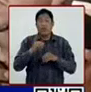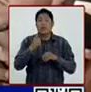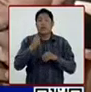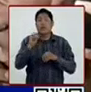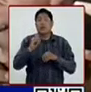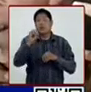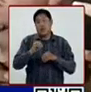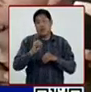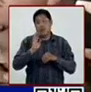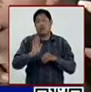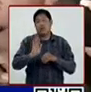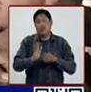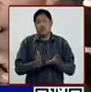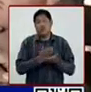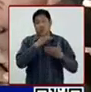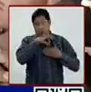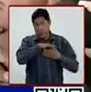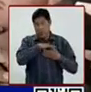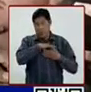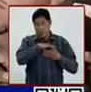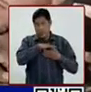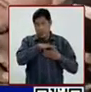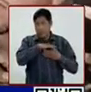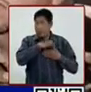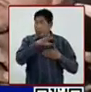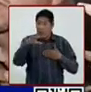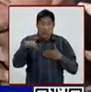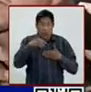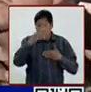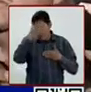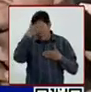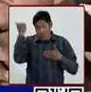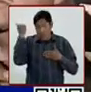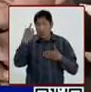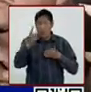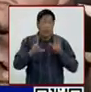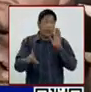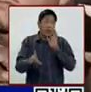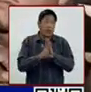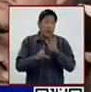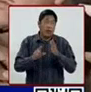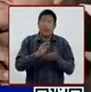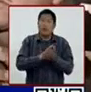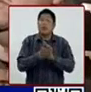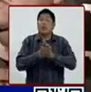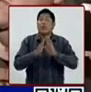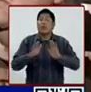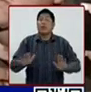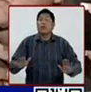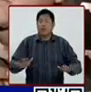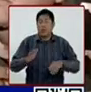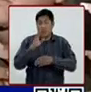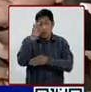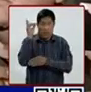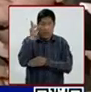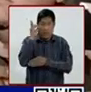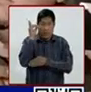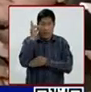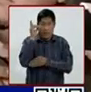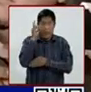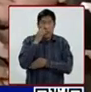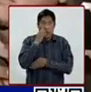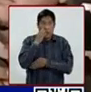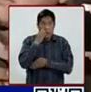aumentó un 10% su salario ya se olvidan que habiendo una ley para pacificar el país ya